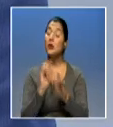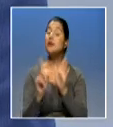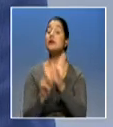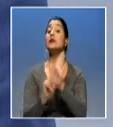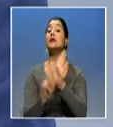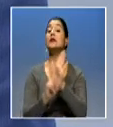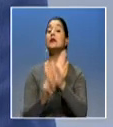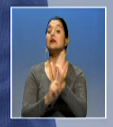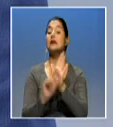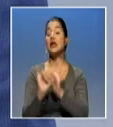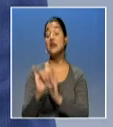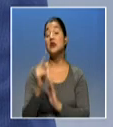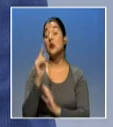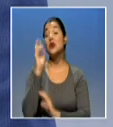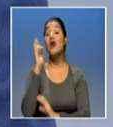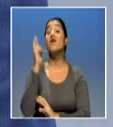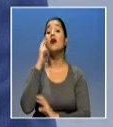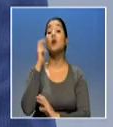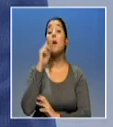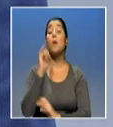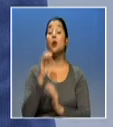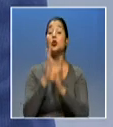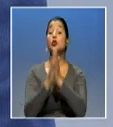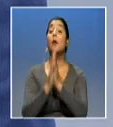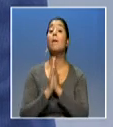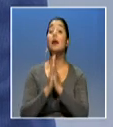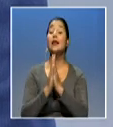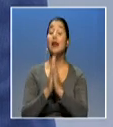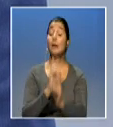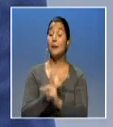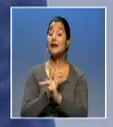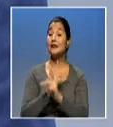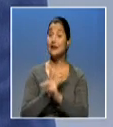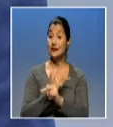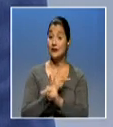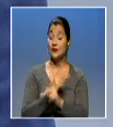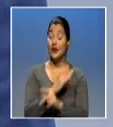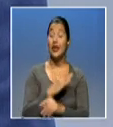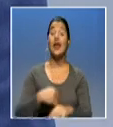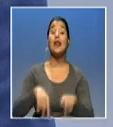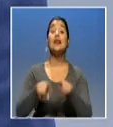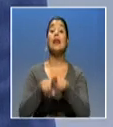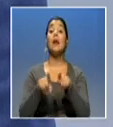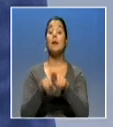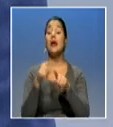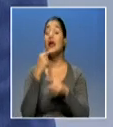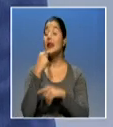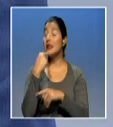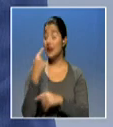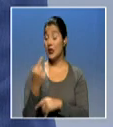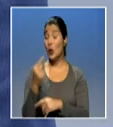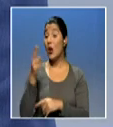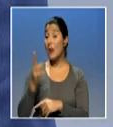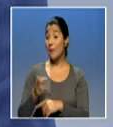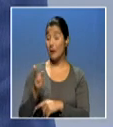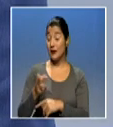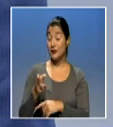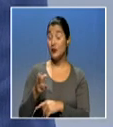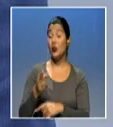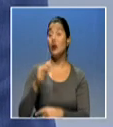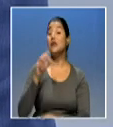cuales se solicita la prisión preventiva. Además de, citaba también este mismo medio,